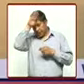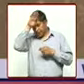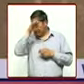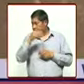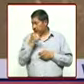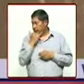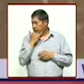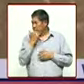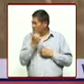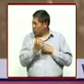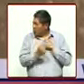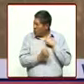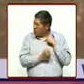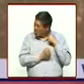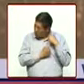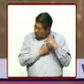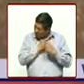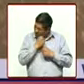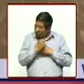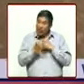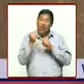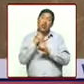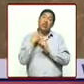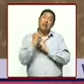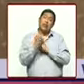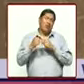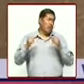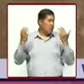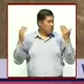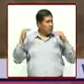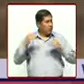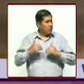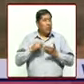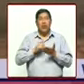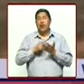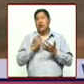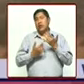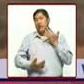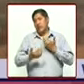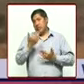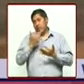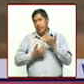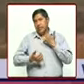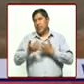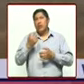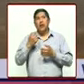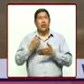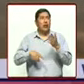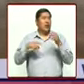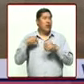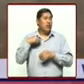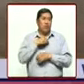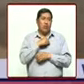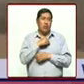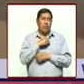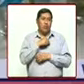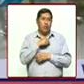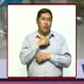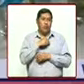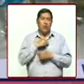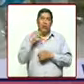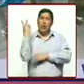está sufriendo una situación muy crítica debido a estos incendios forestales. Lo que hemos hecho, hemos recaudado